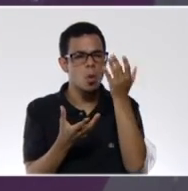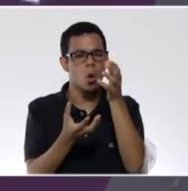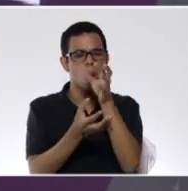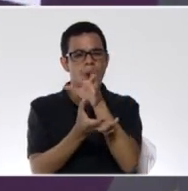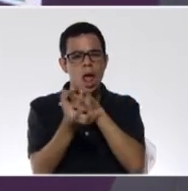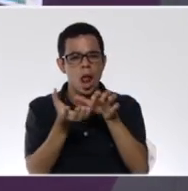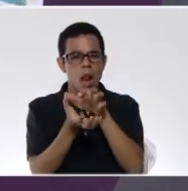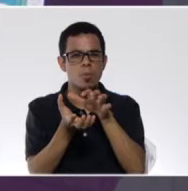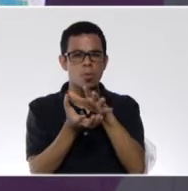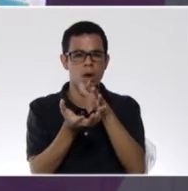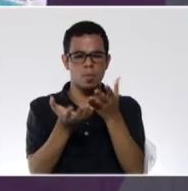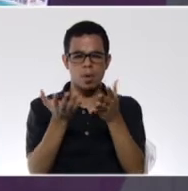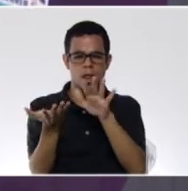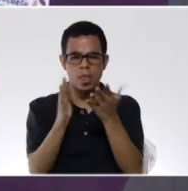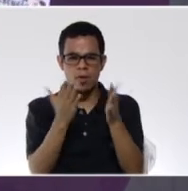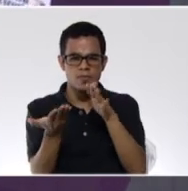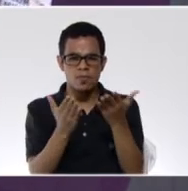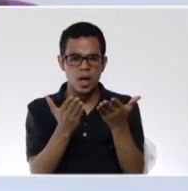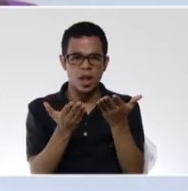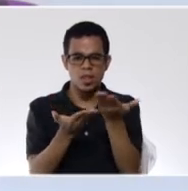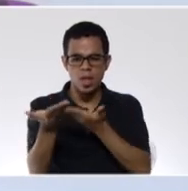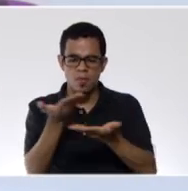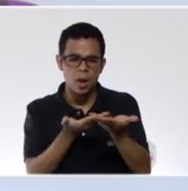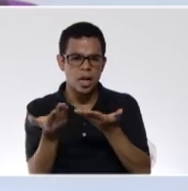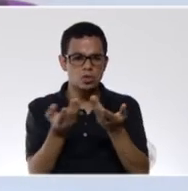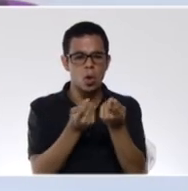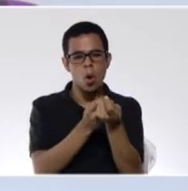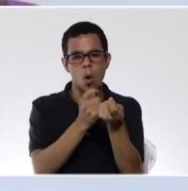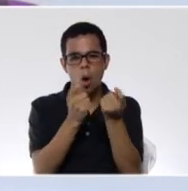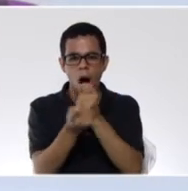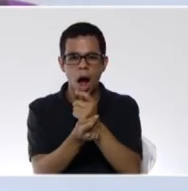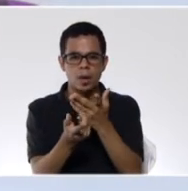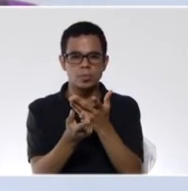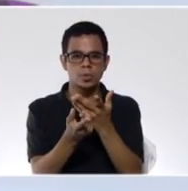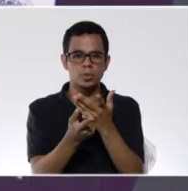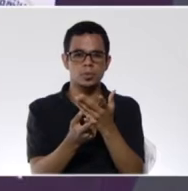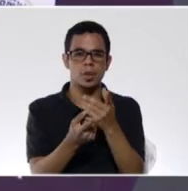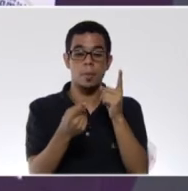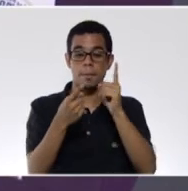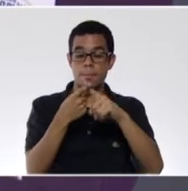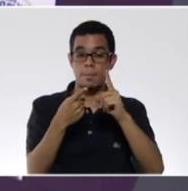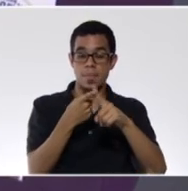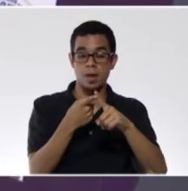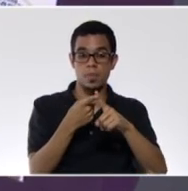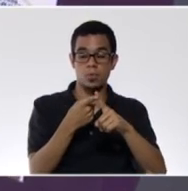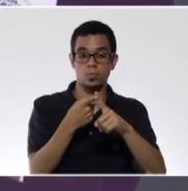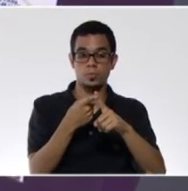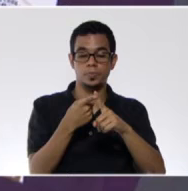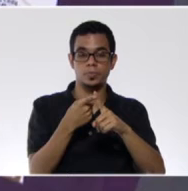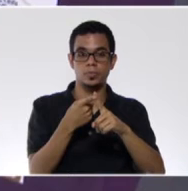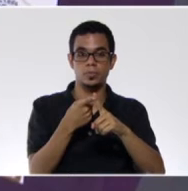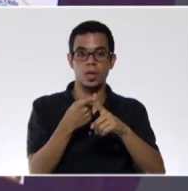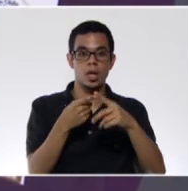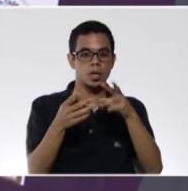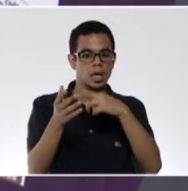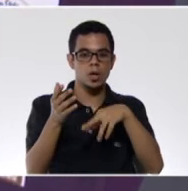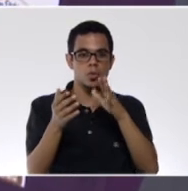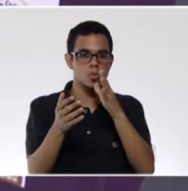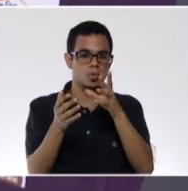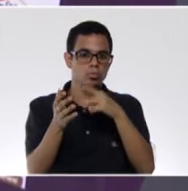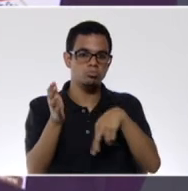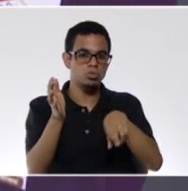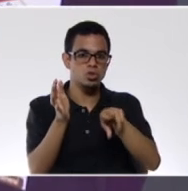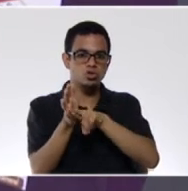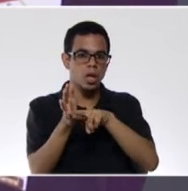es de variación? Tiene que cumplir 2 condiciones. La primera es que los elementos no se repiten, en este caso las